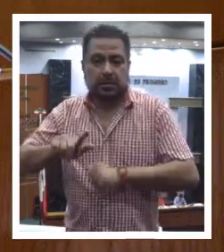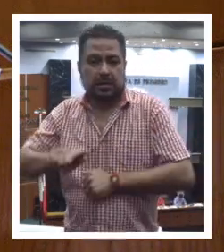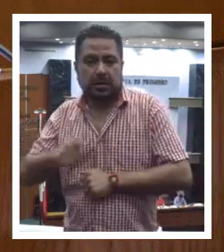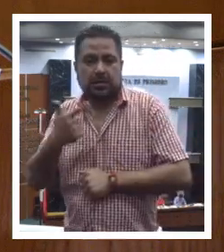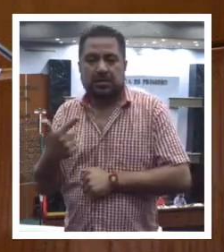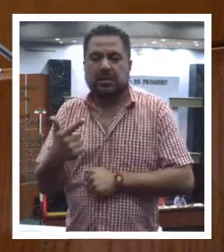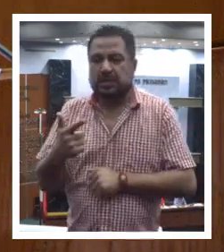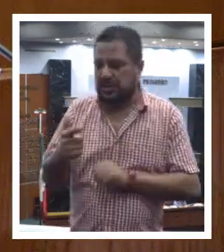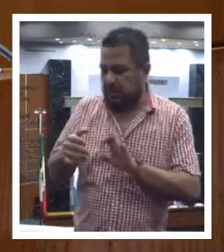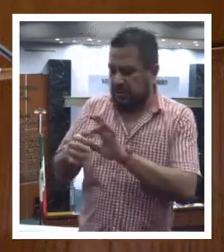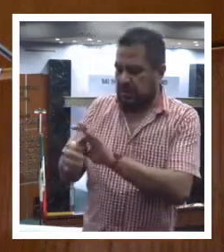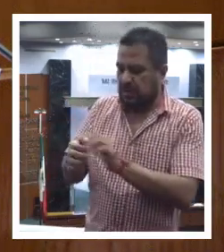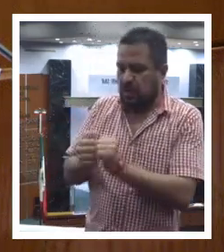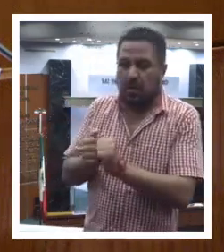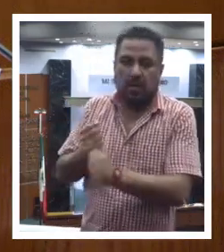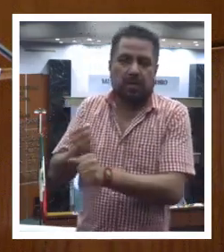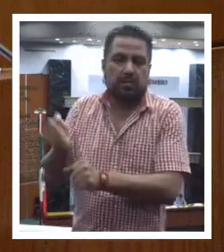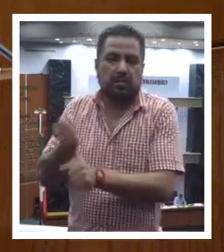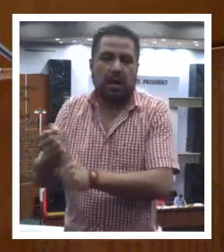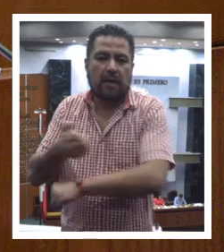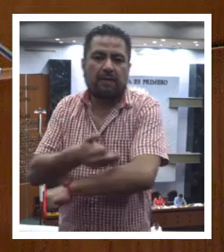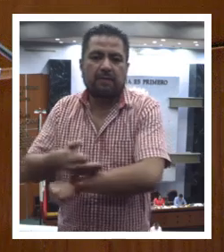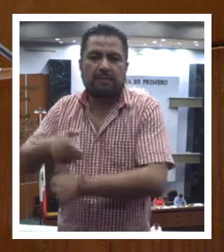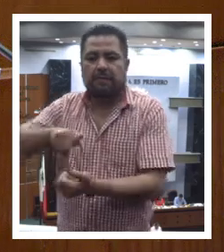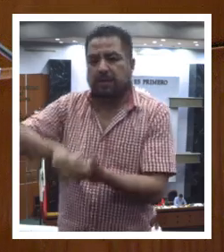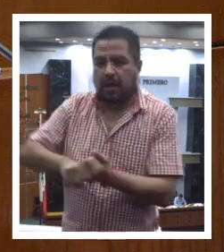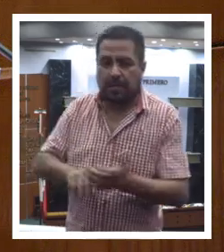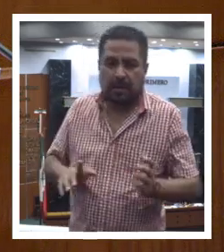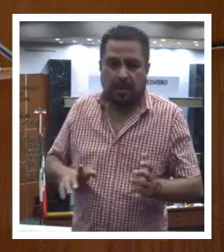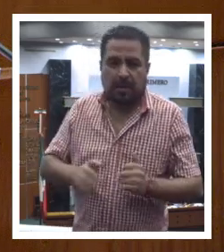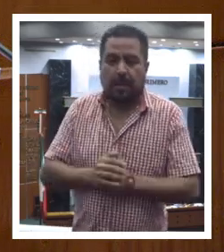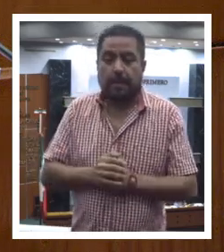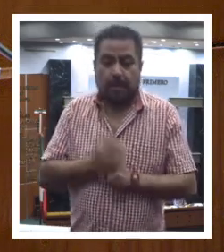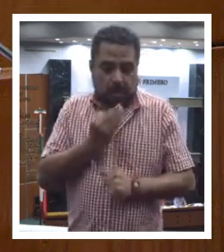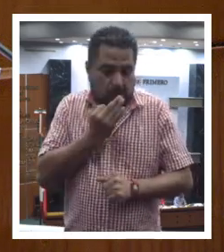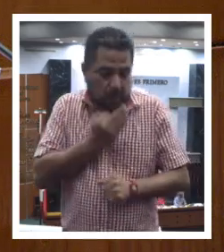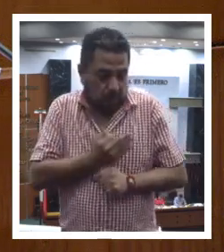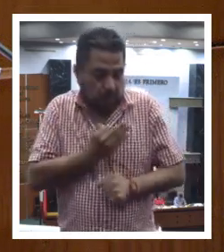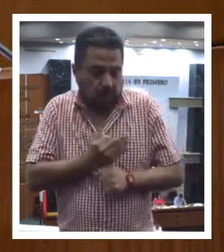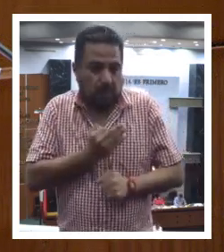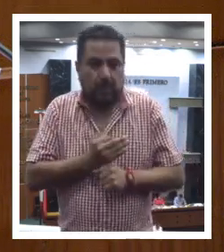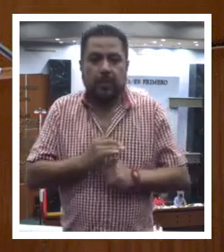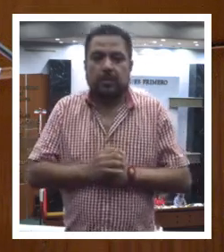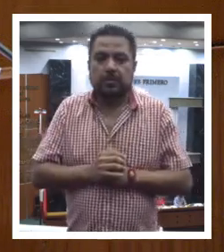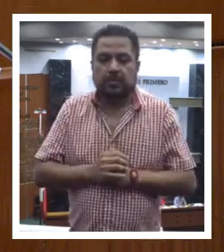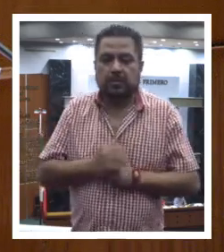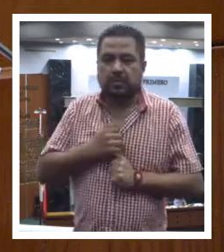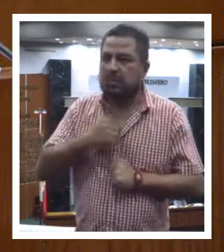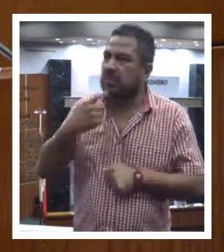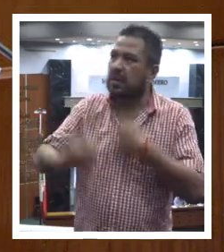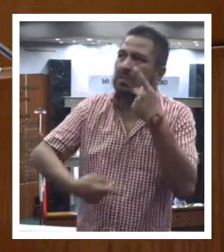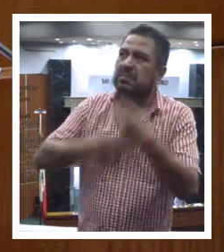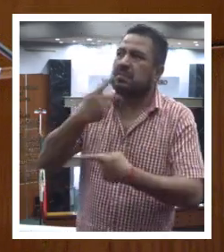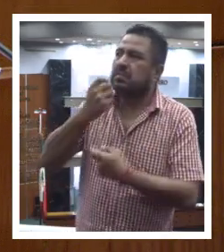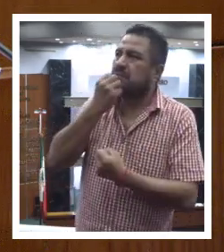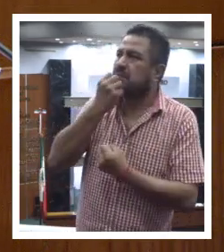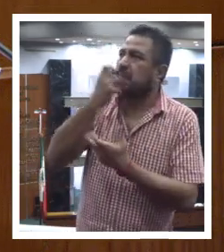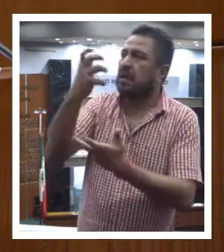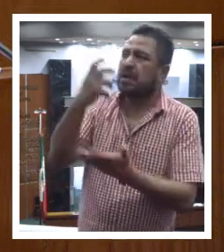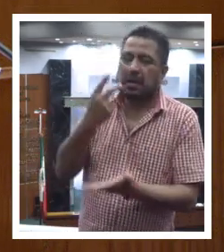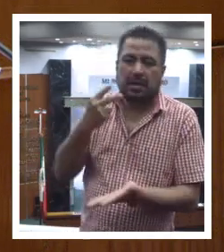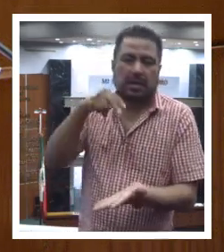3.877 fueron relacionadas con violencia familiar. Hoy alzamos la voz en esta